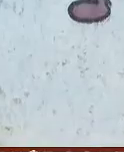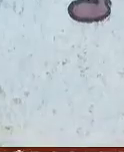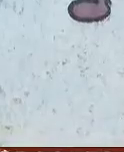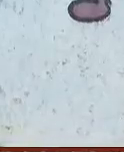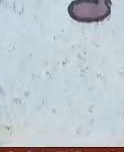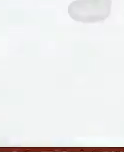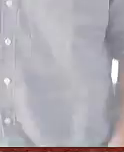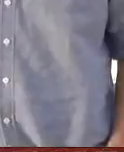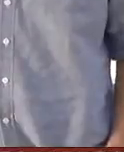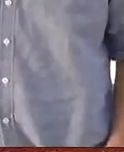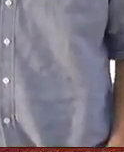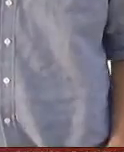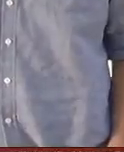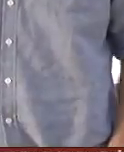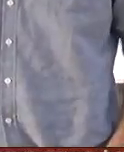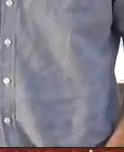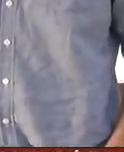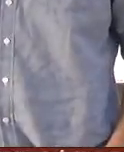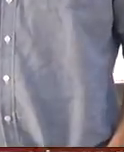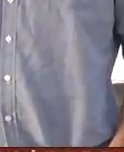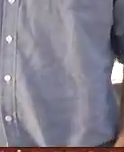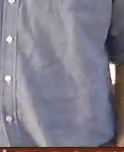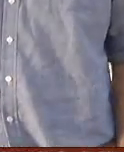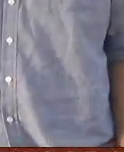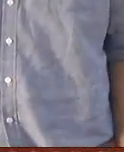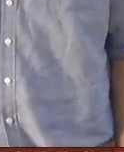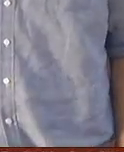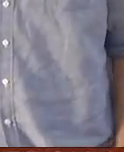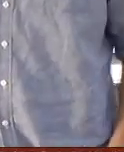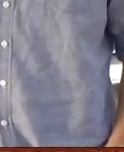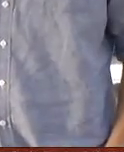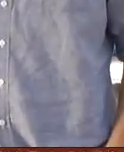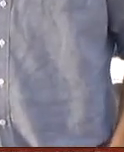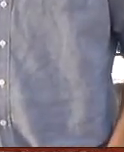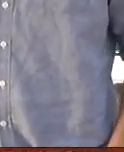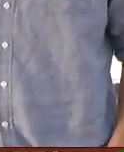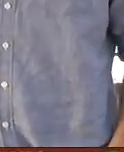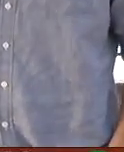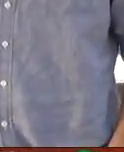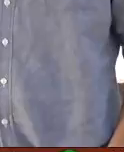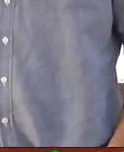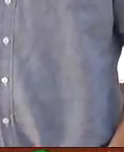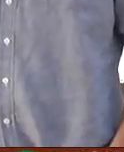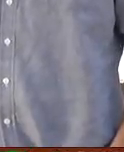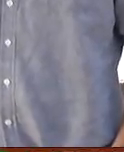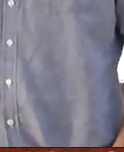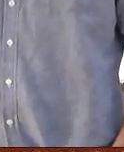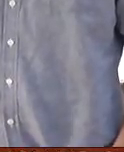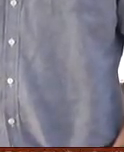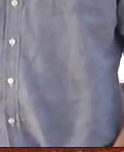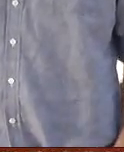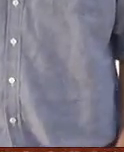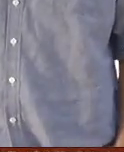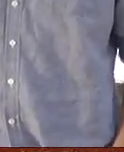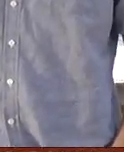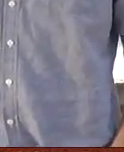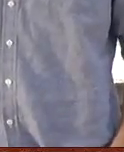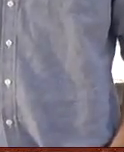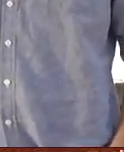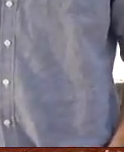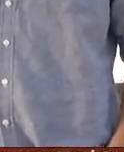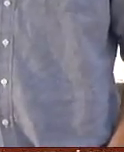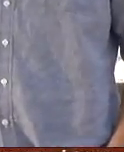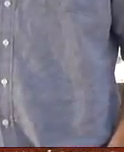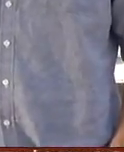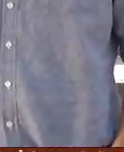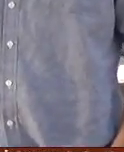discapacidad intelectual. Las niñas pasaban y sonreían y nos preguntaban qué están pintando. Y eso pues nos ayudaba